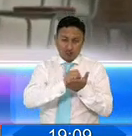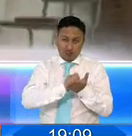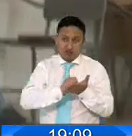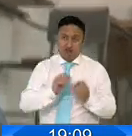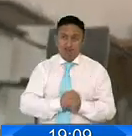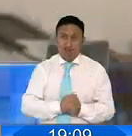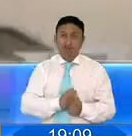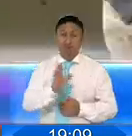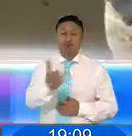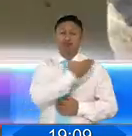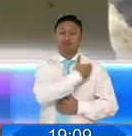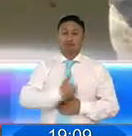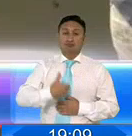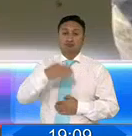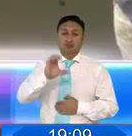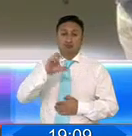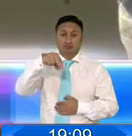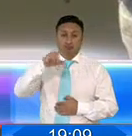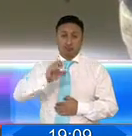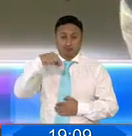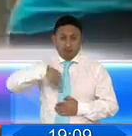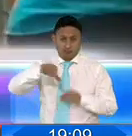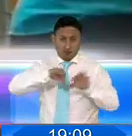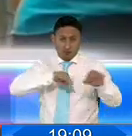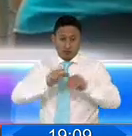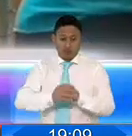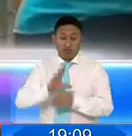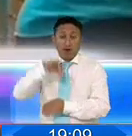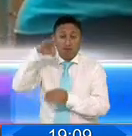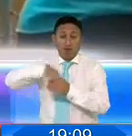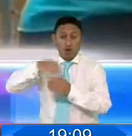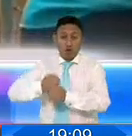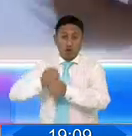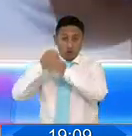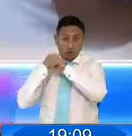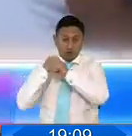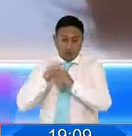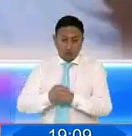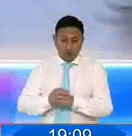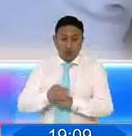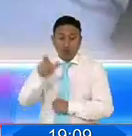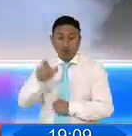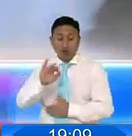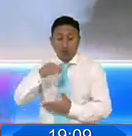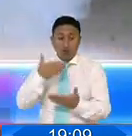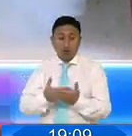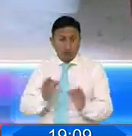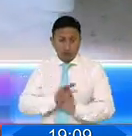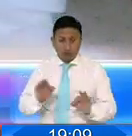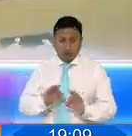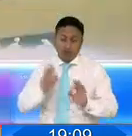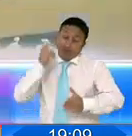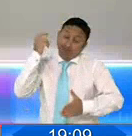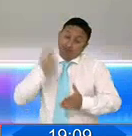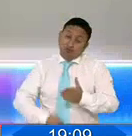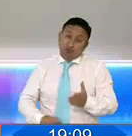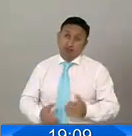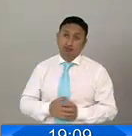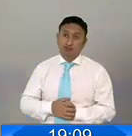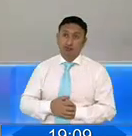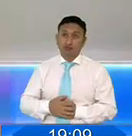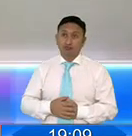La presidenta del organismo fue enfática en señalar que el voto es obligatorio y quienes no justifiquen su ausencia son sujetos de multa.